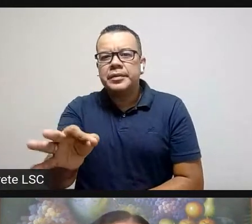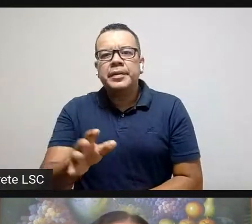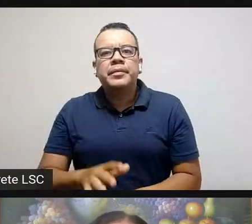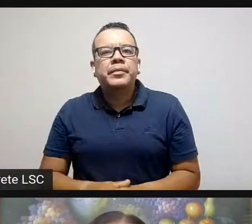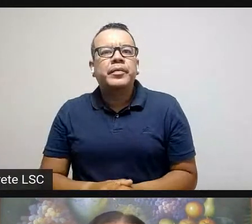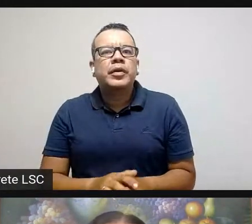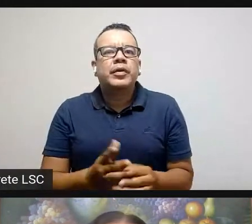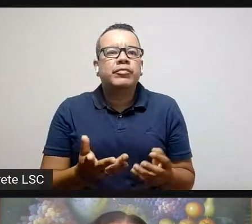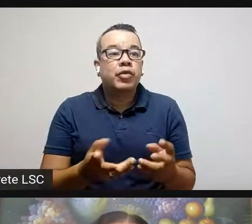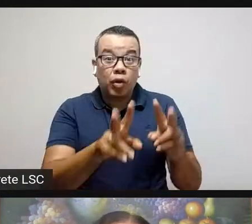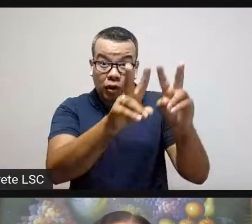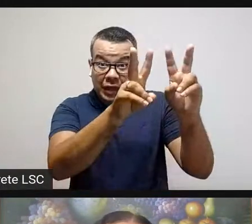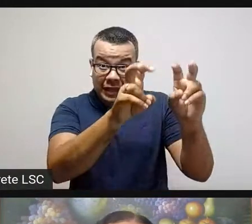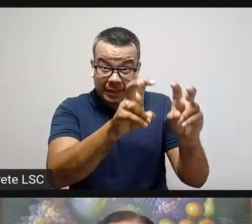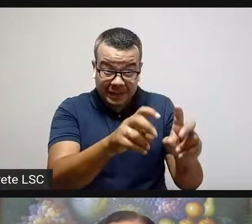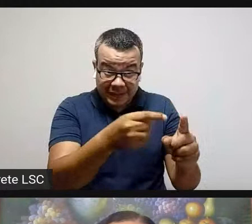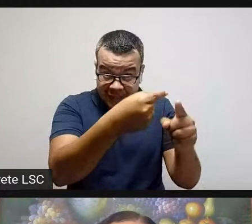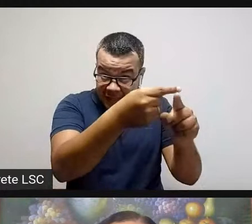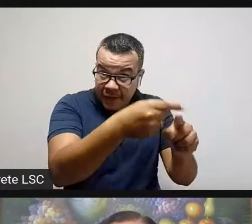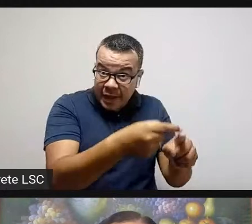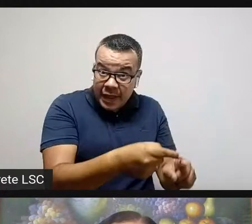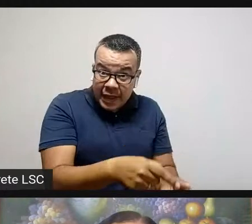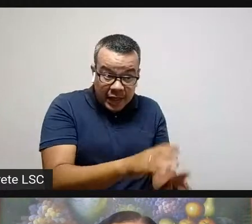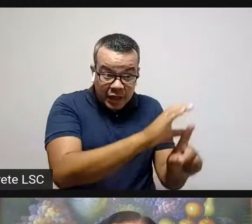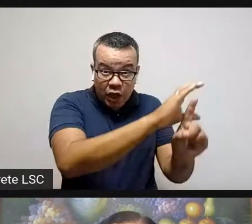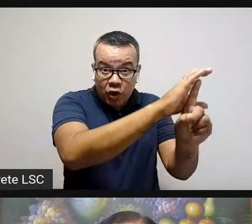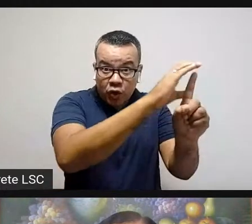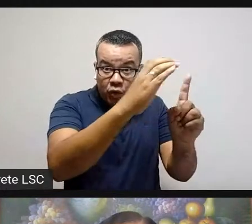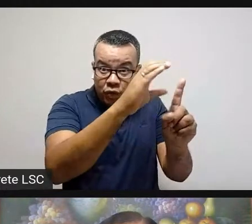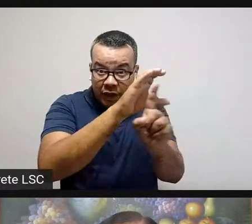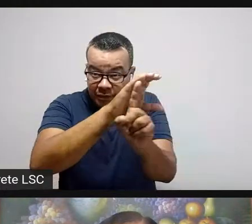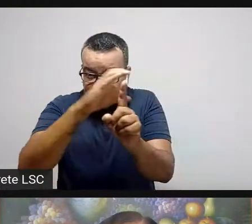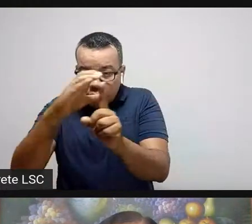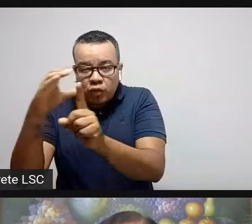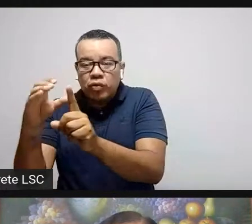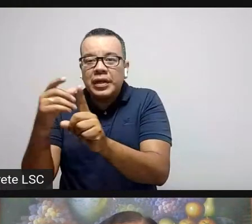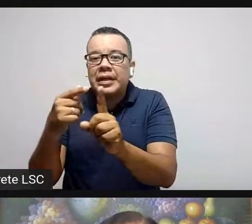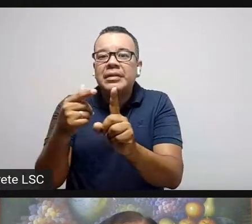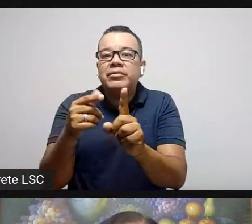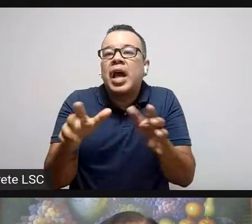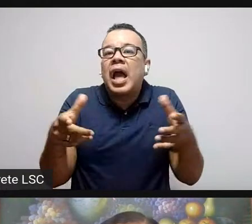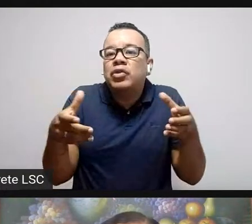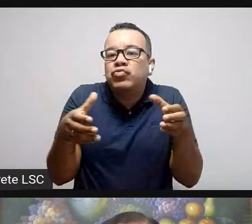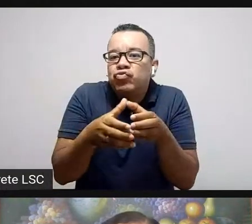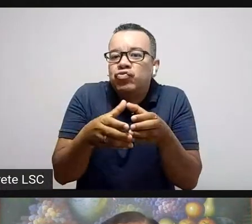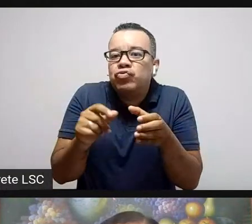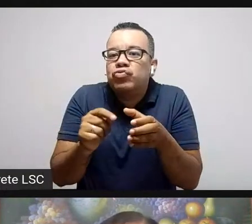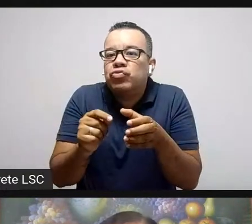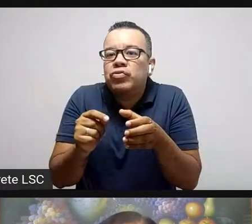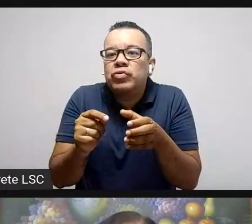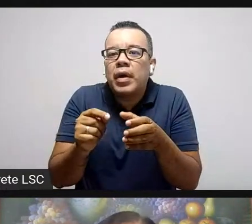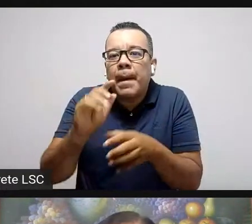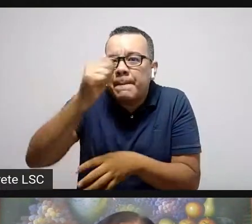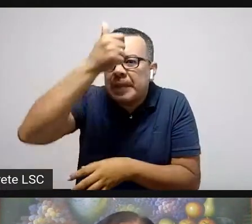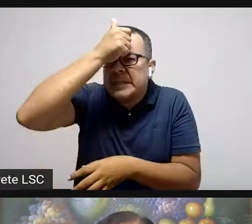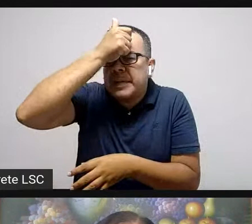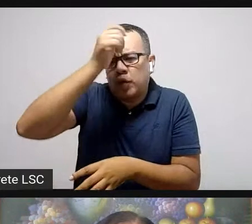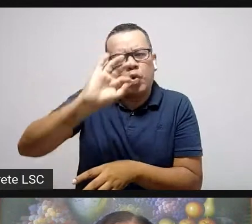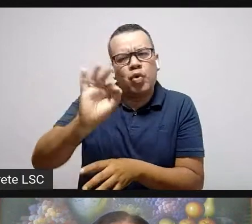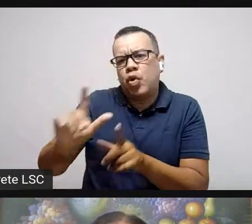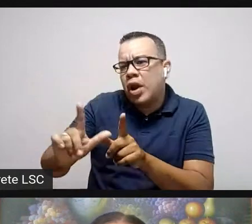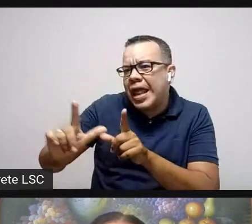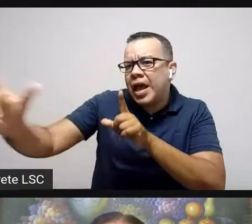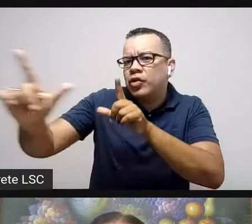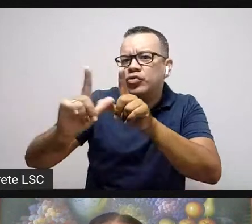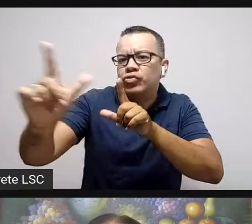de la cultura. Llegar a las zonas más apartadas en este caso, de Risaralda y